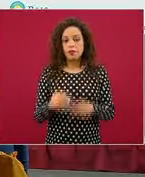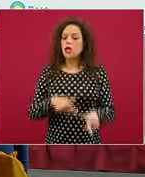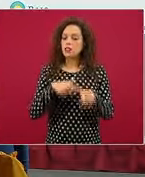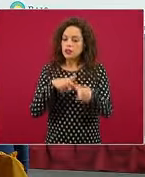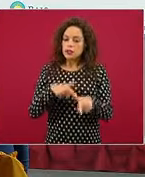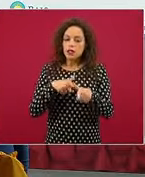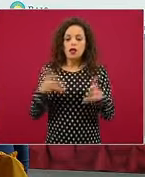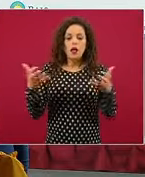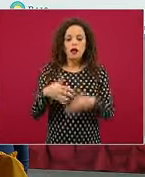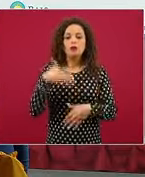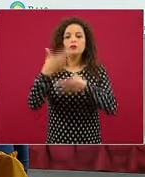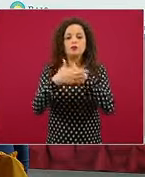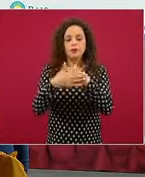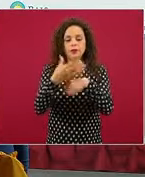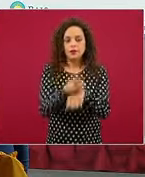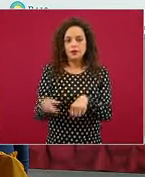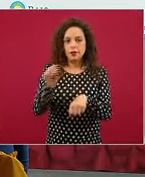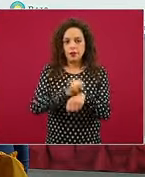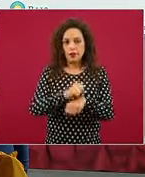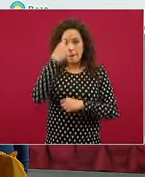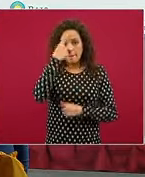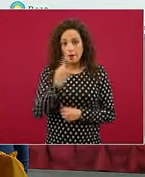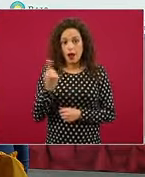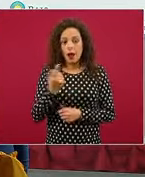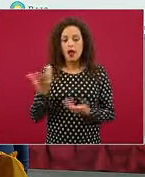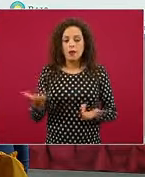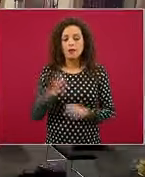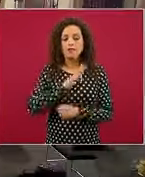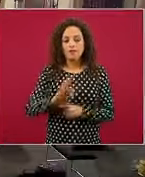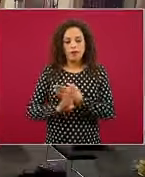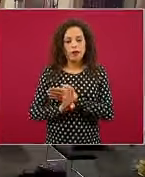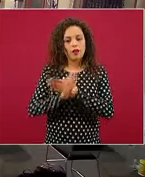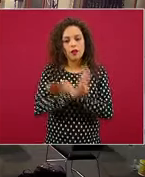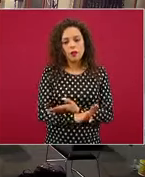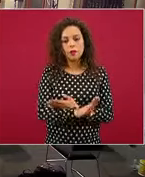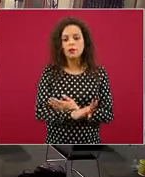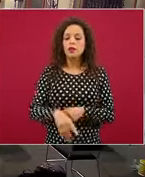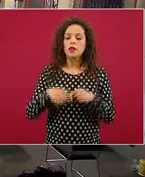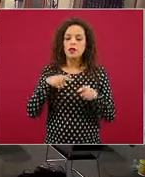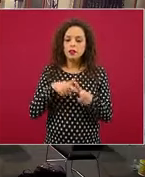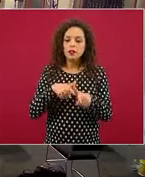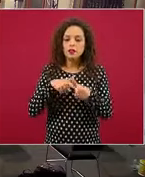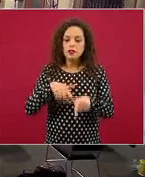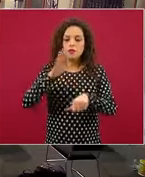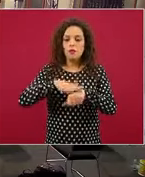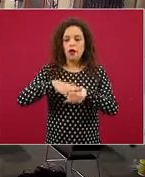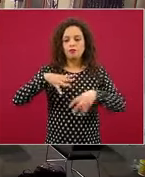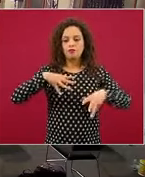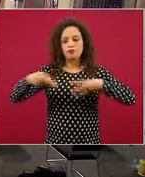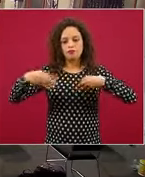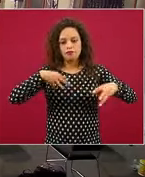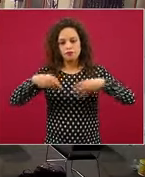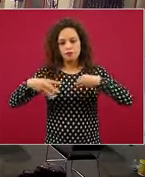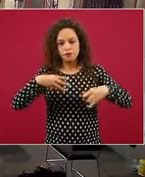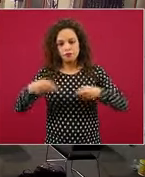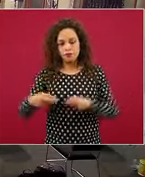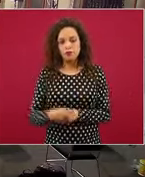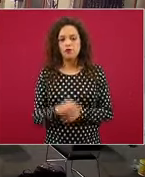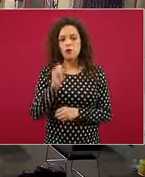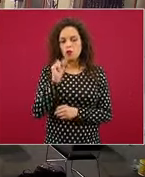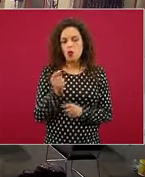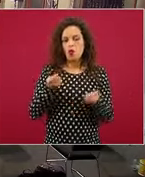en las siguientes semanas, precisamente para poder contener la transmisión, mitigar la actividad